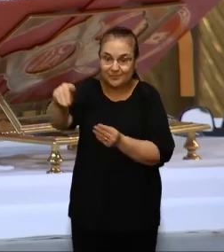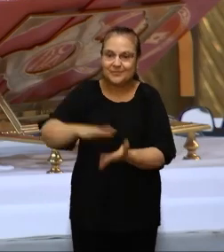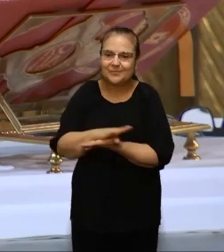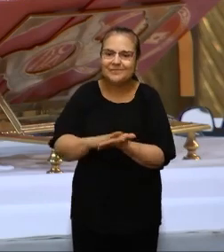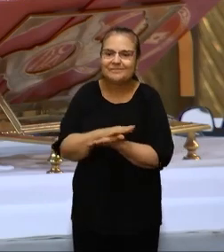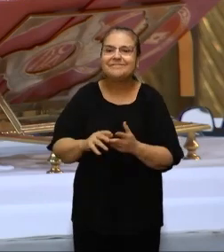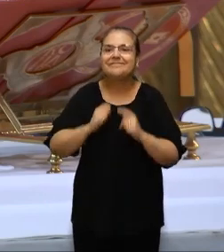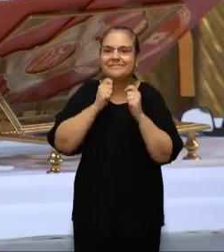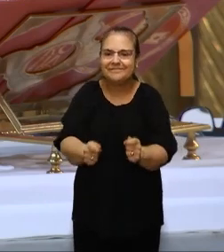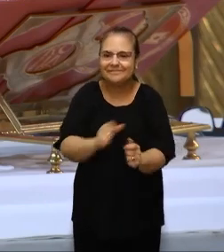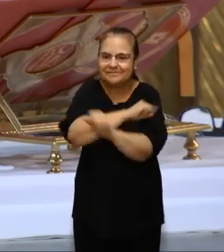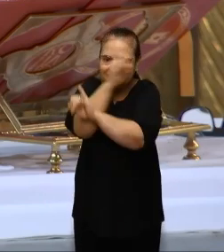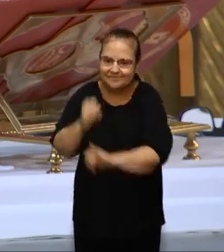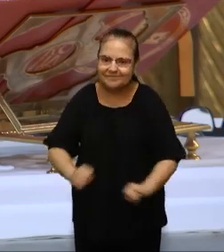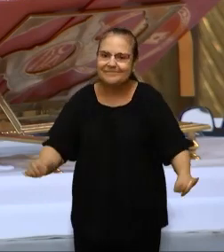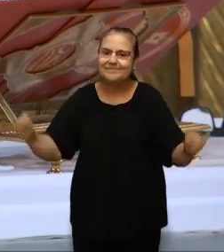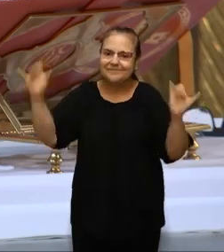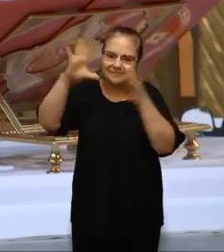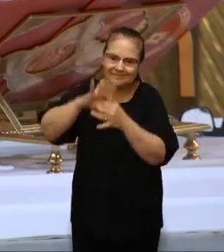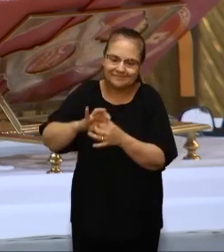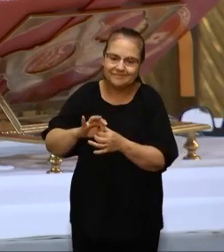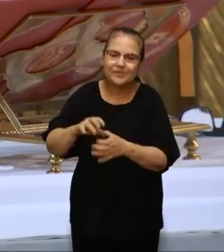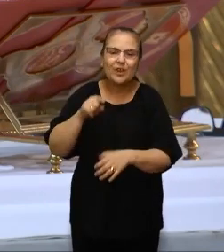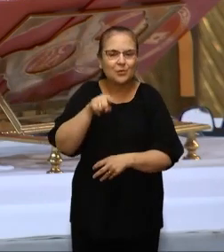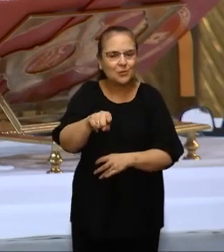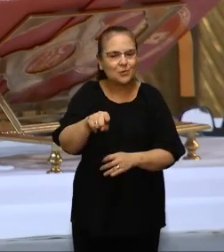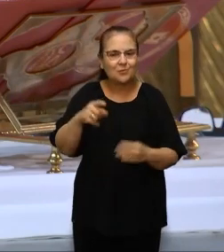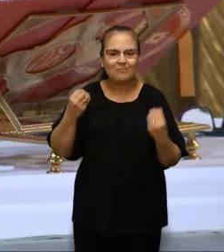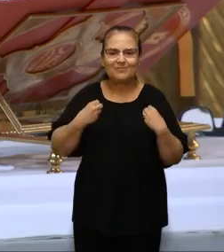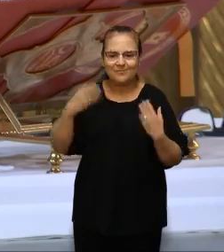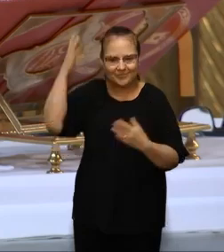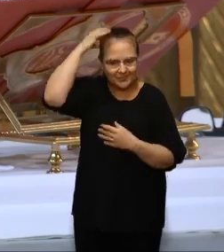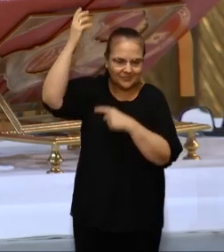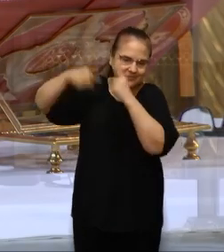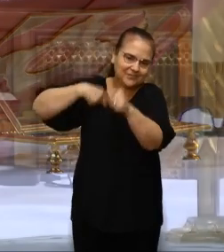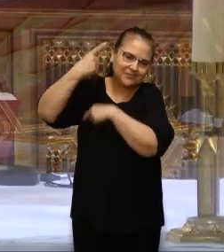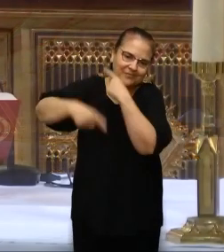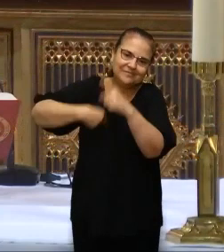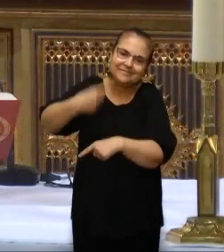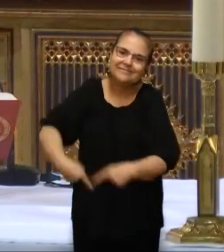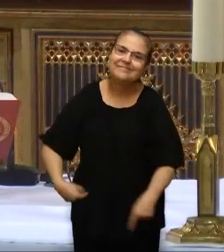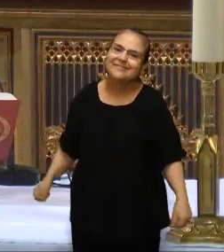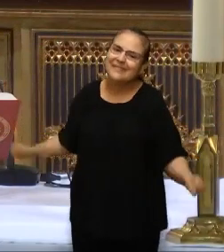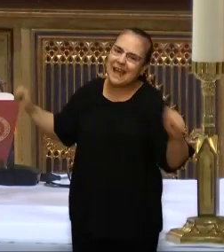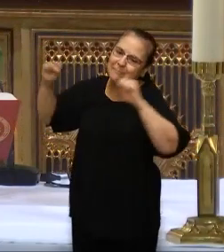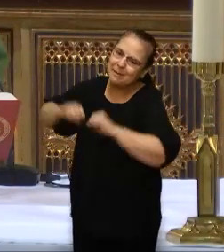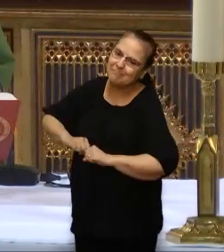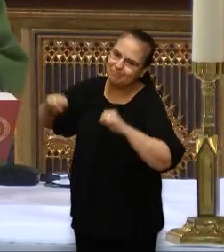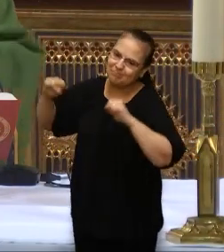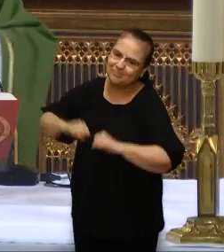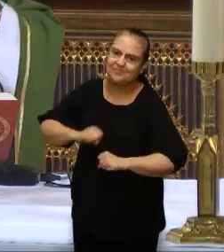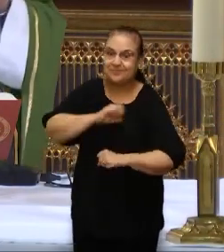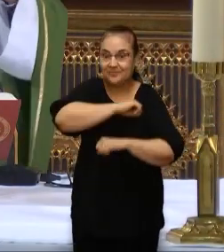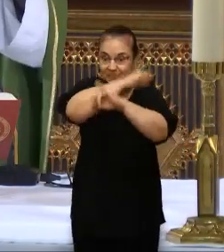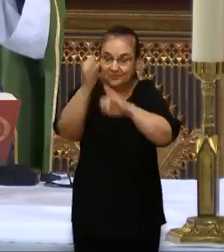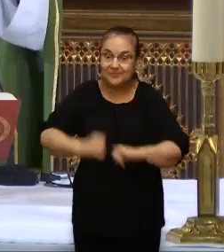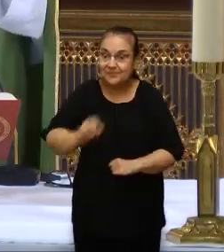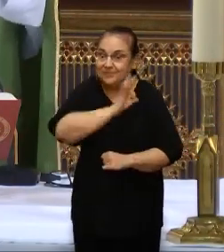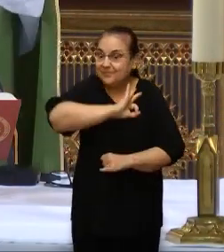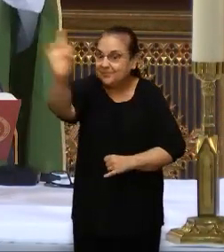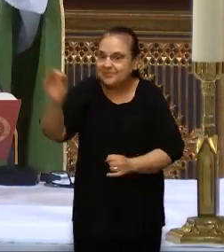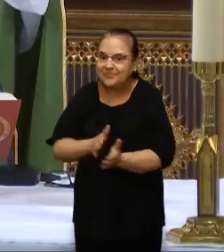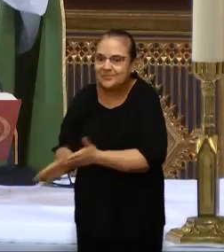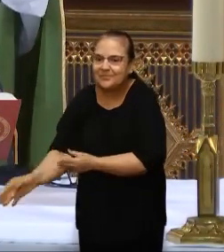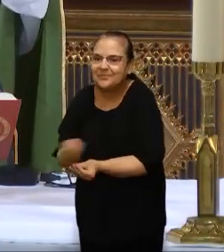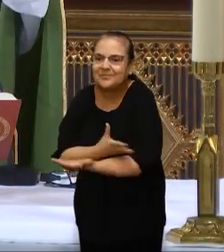a tu palabra concédele la paz y la unidad. Tú que vives y reinas por los siglos de los siglos. Amén. La paz del Señor esté